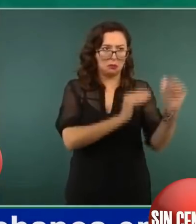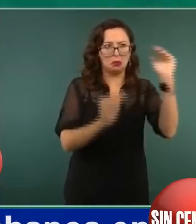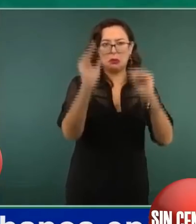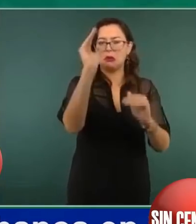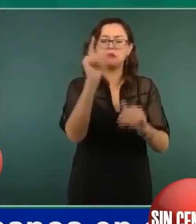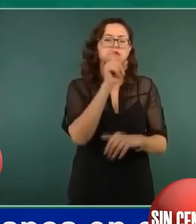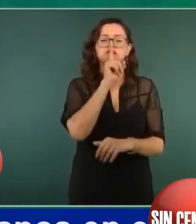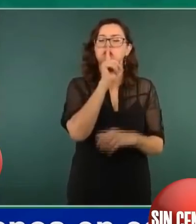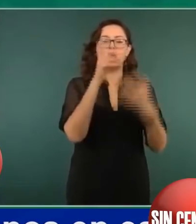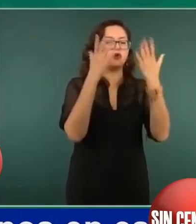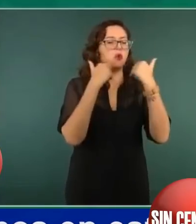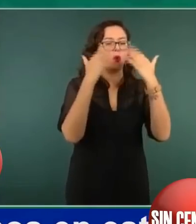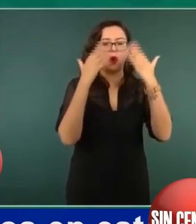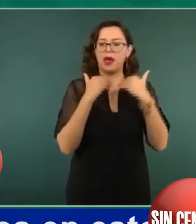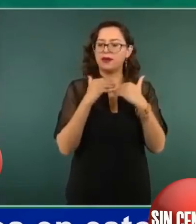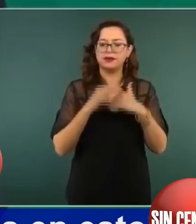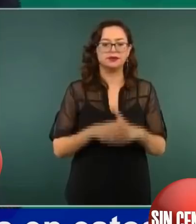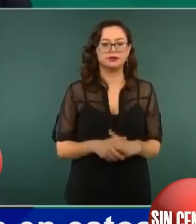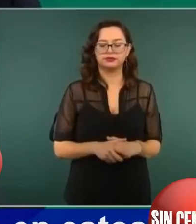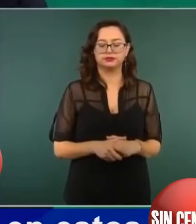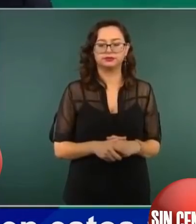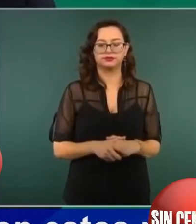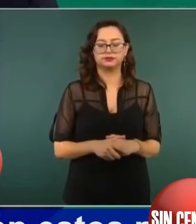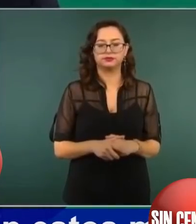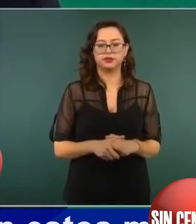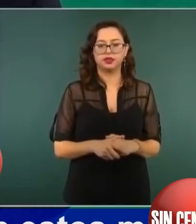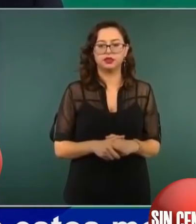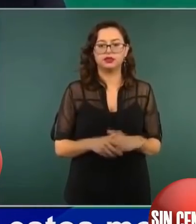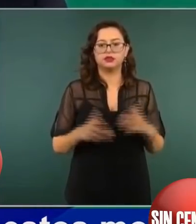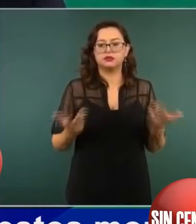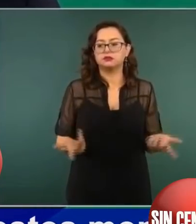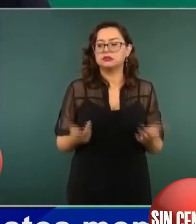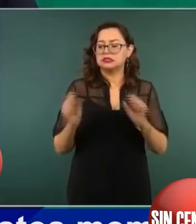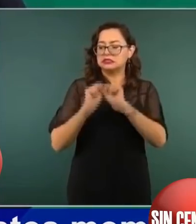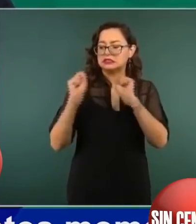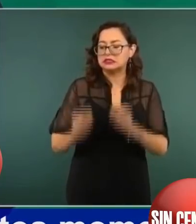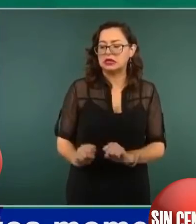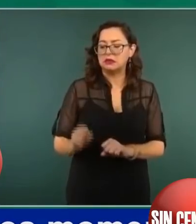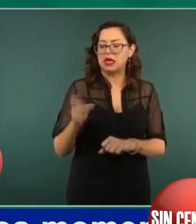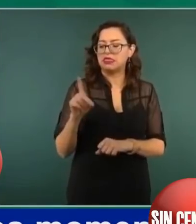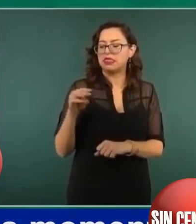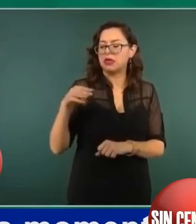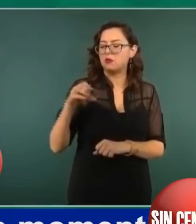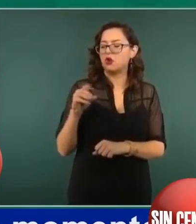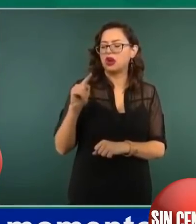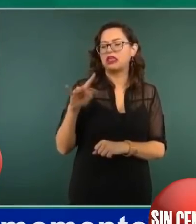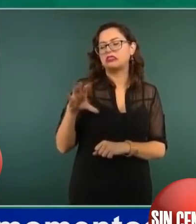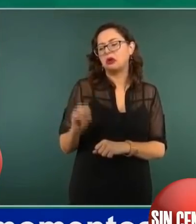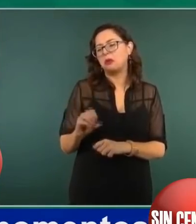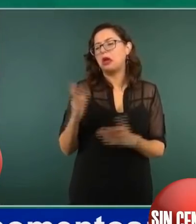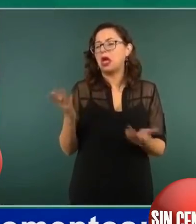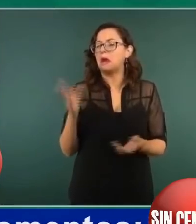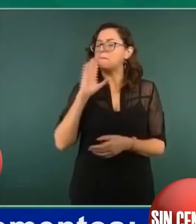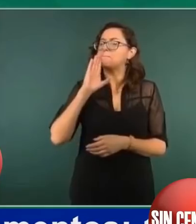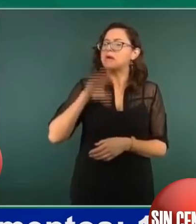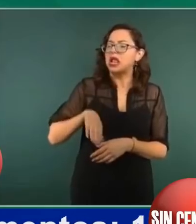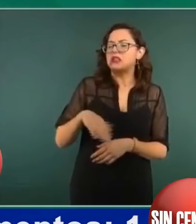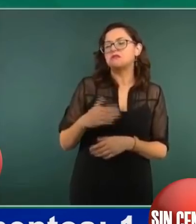Algunos sostienen que es el menos malo, pero sin duda es lo